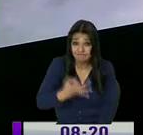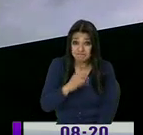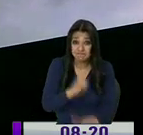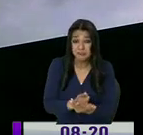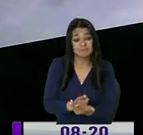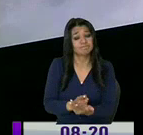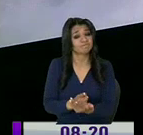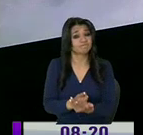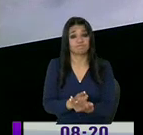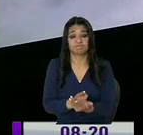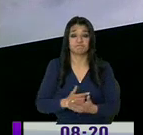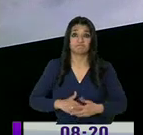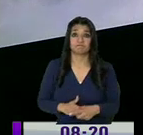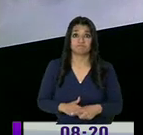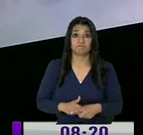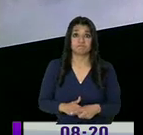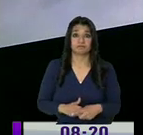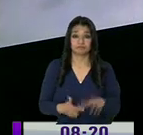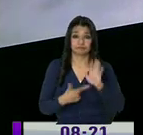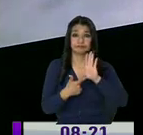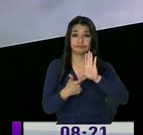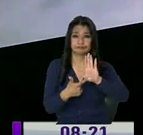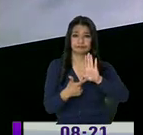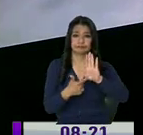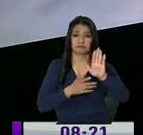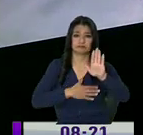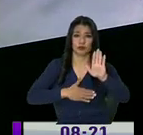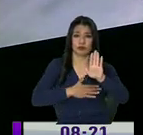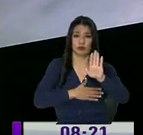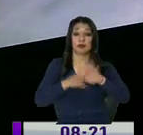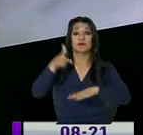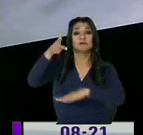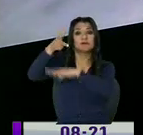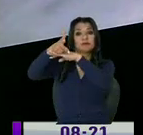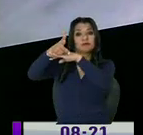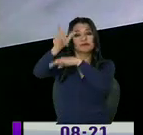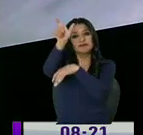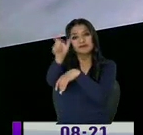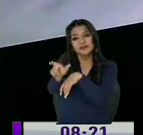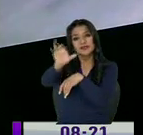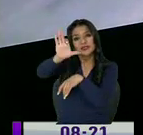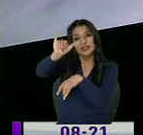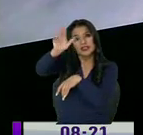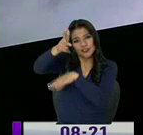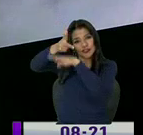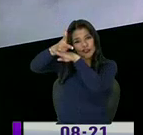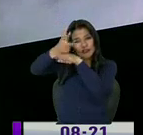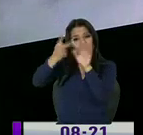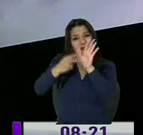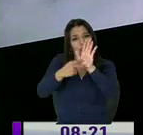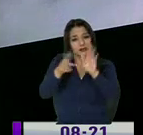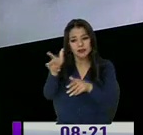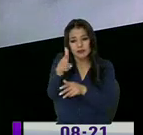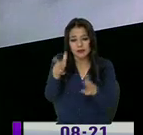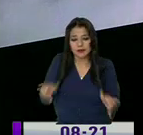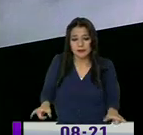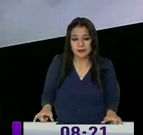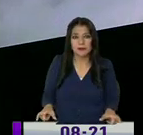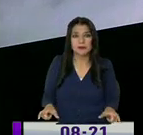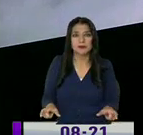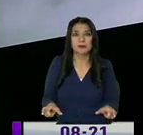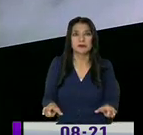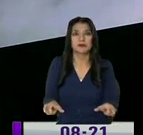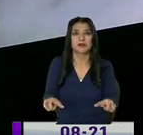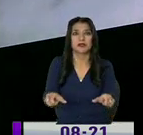Andreita, para muéstranos otra vez, estás con Tito, si Tito nos puede mostrar las veredas, cómo han quedado y un